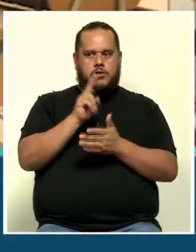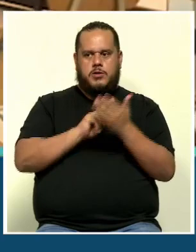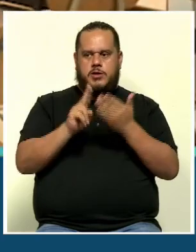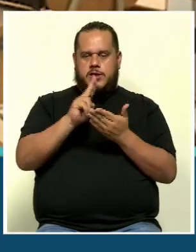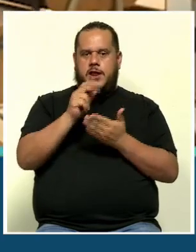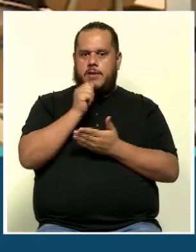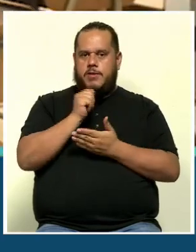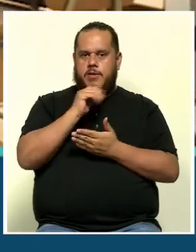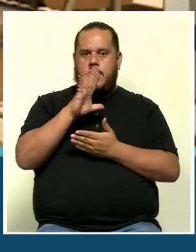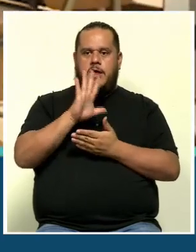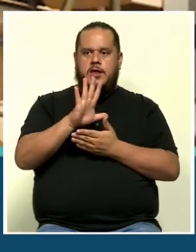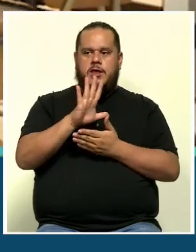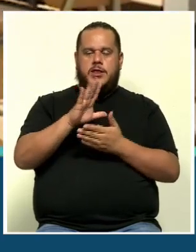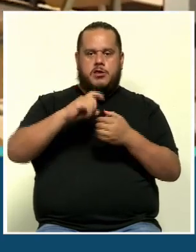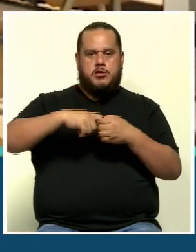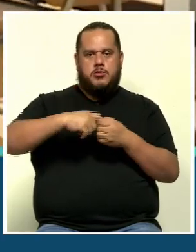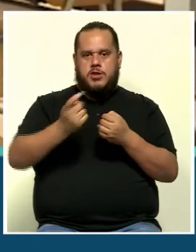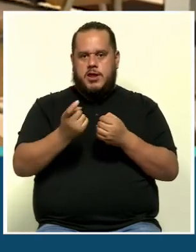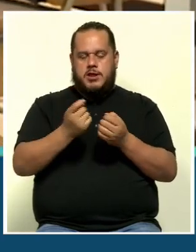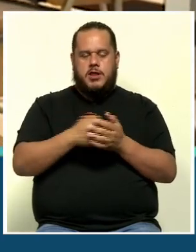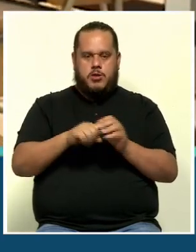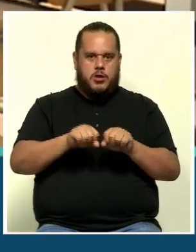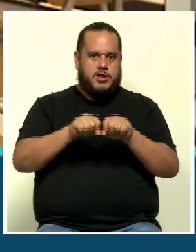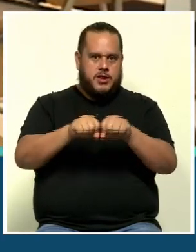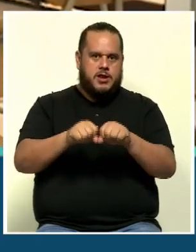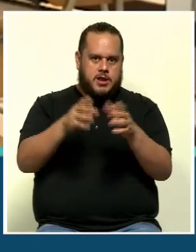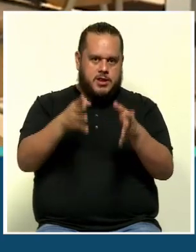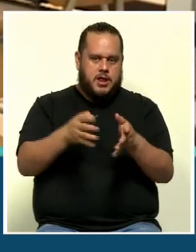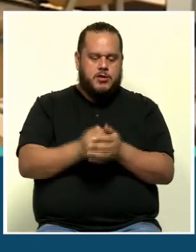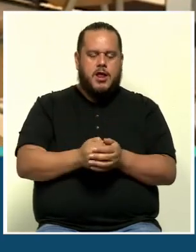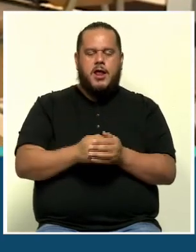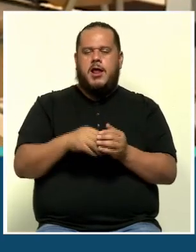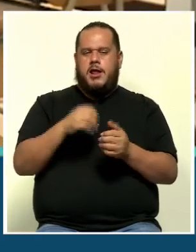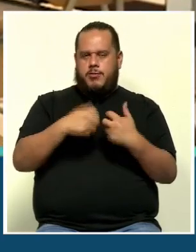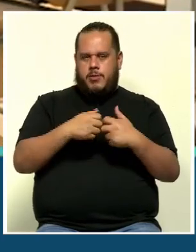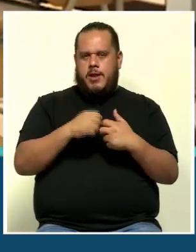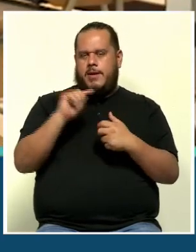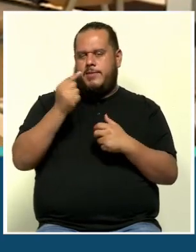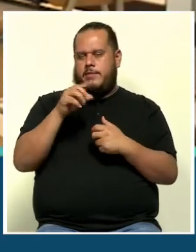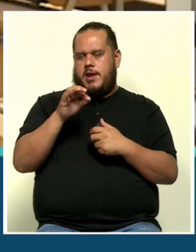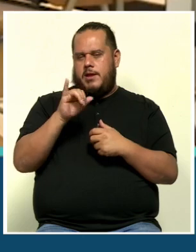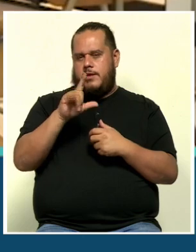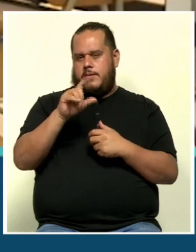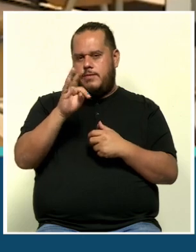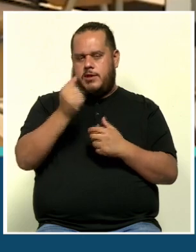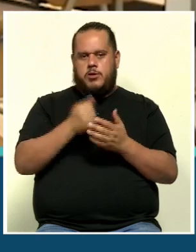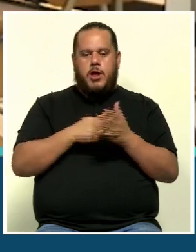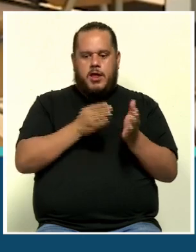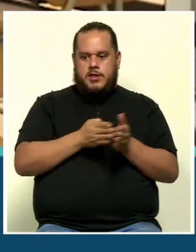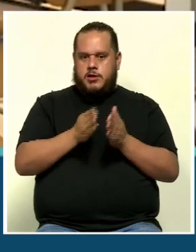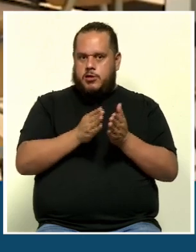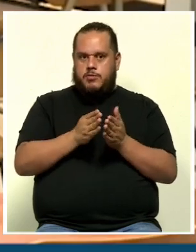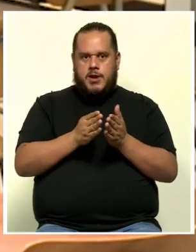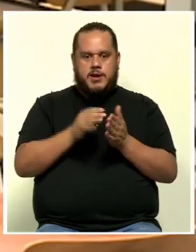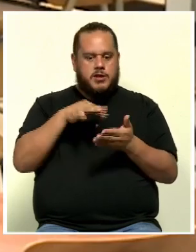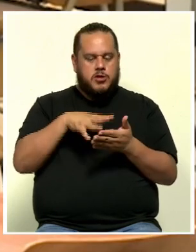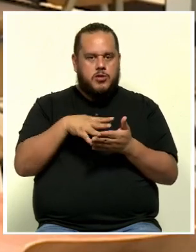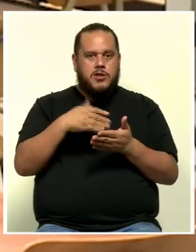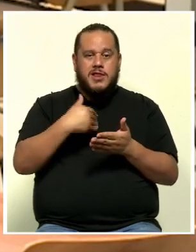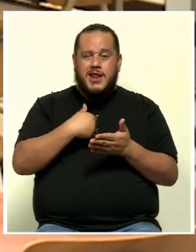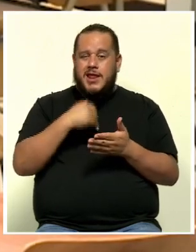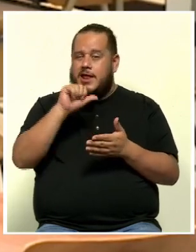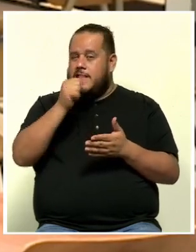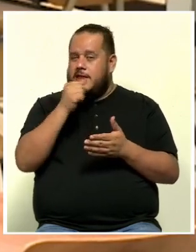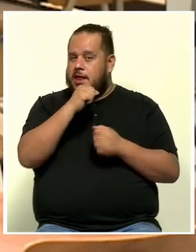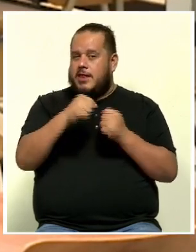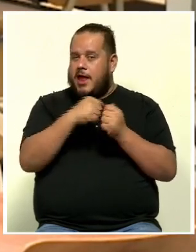y de sus egresados. El problema con este primer filtro es que los planes de estudio llevan hasta 10 años sin